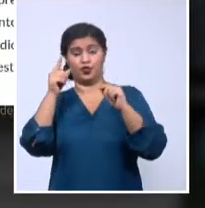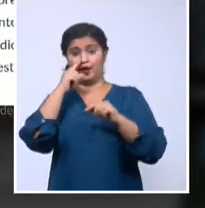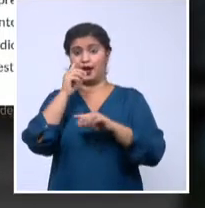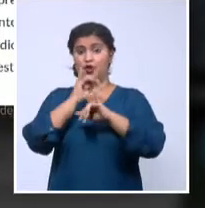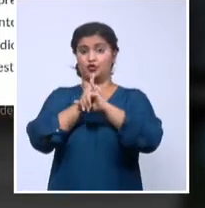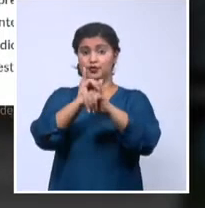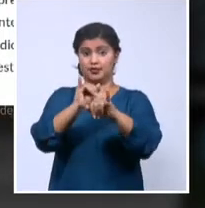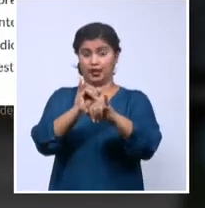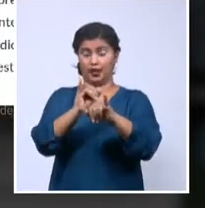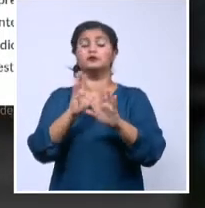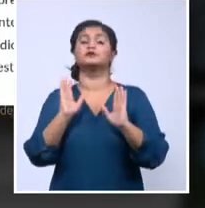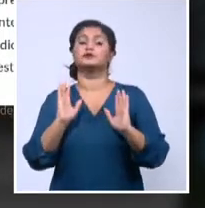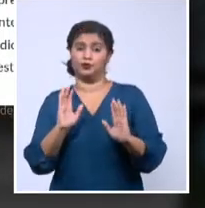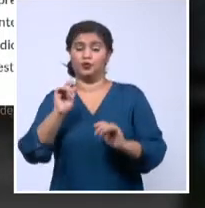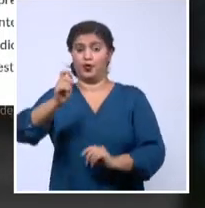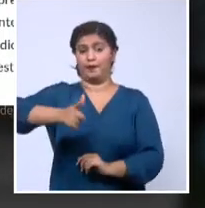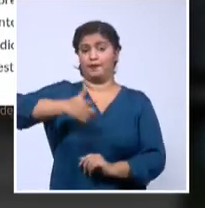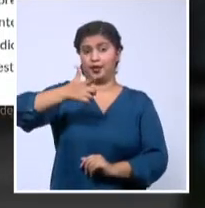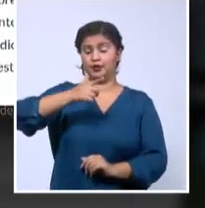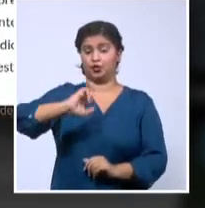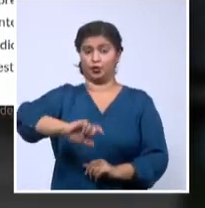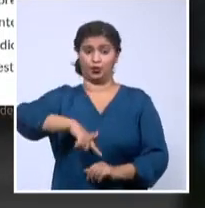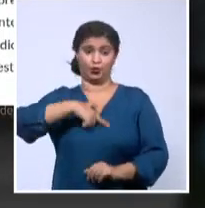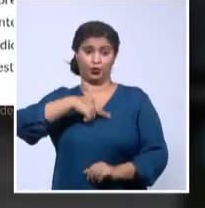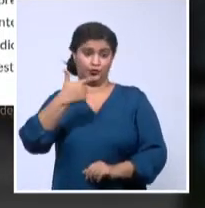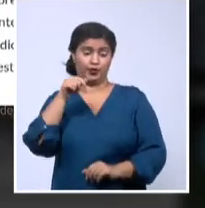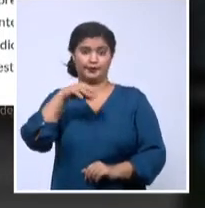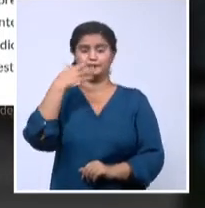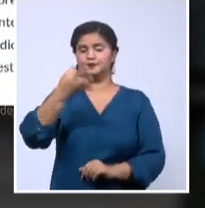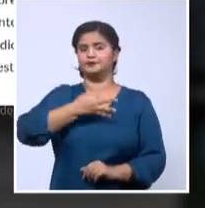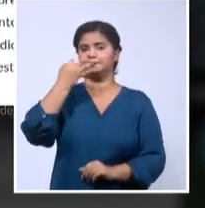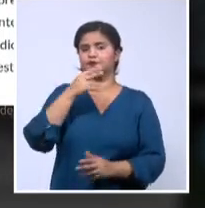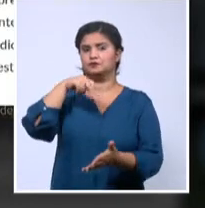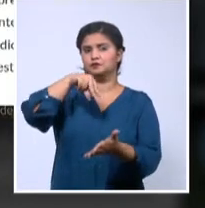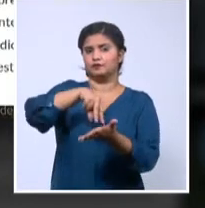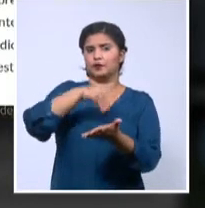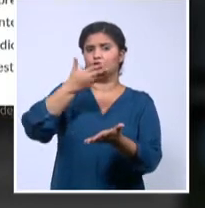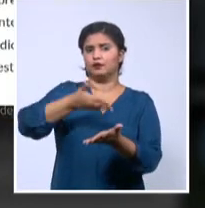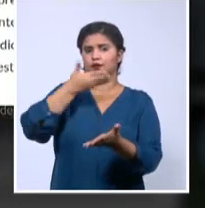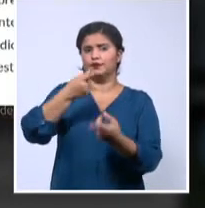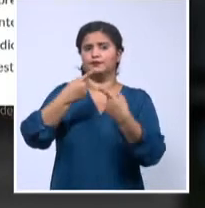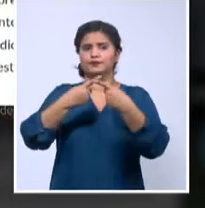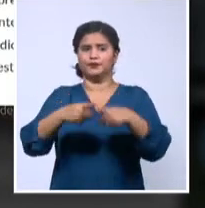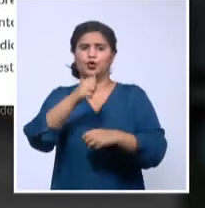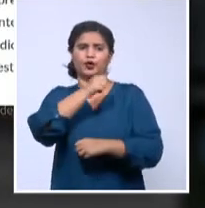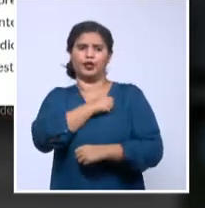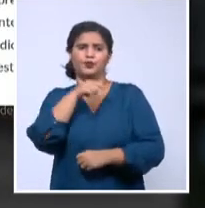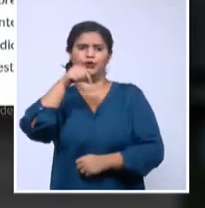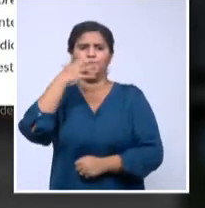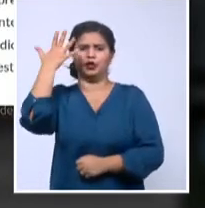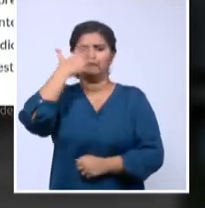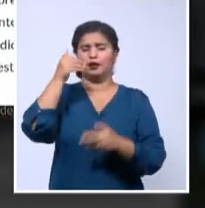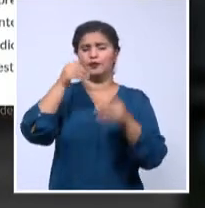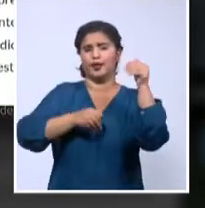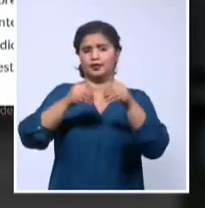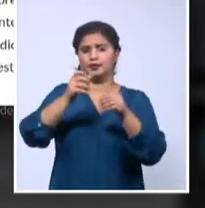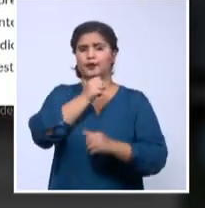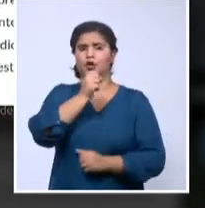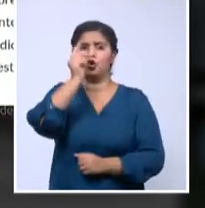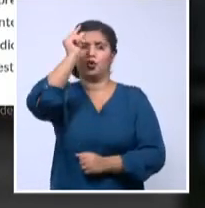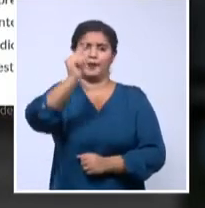viceministro Fernando Rojas, sin posibilidad de réplica, requerimos la presencia de prensa independiente para que grabe y cubra la